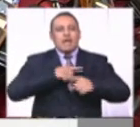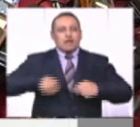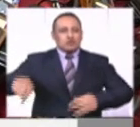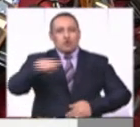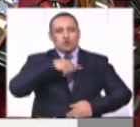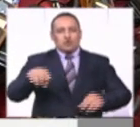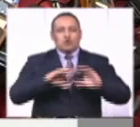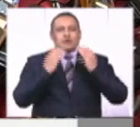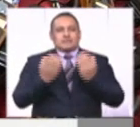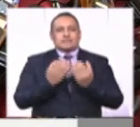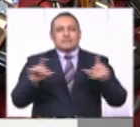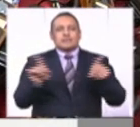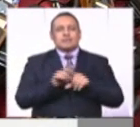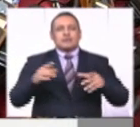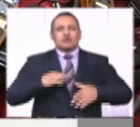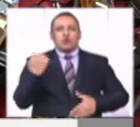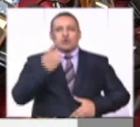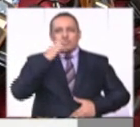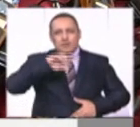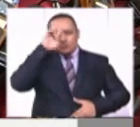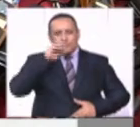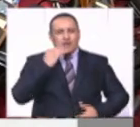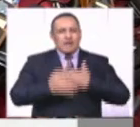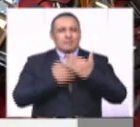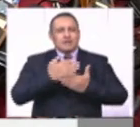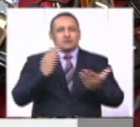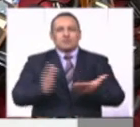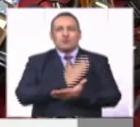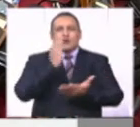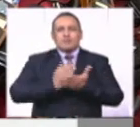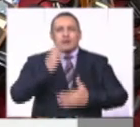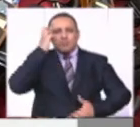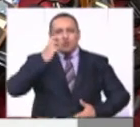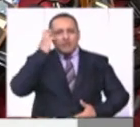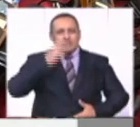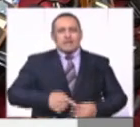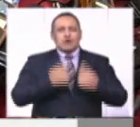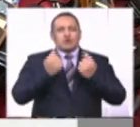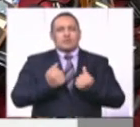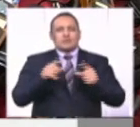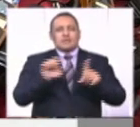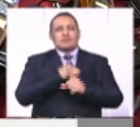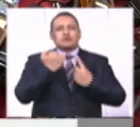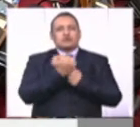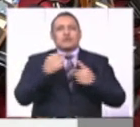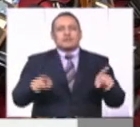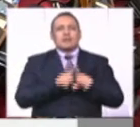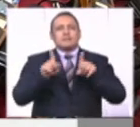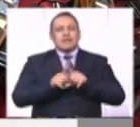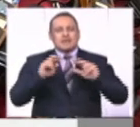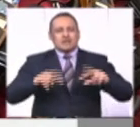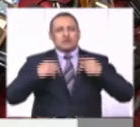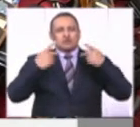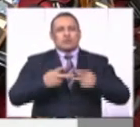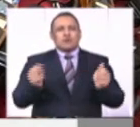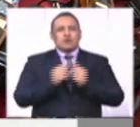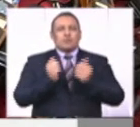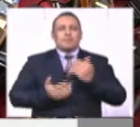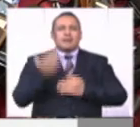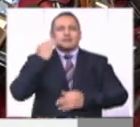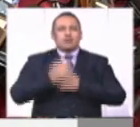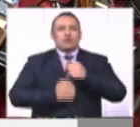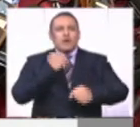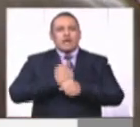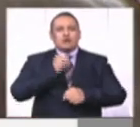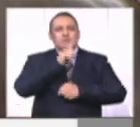congresistas nuestro país atraviesa una crisis política económica y social que se agudizó en la década de los